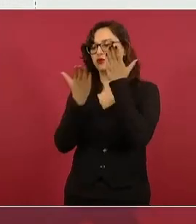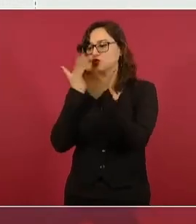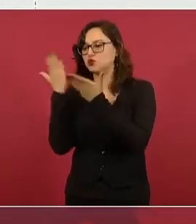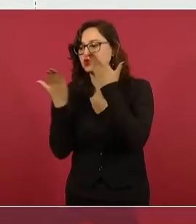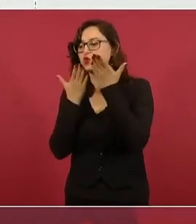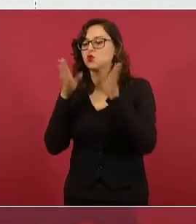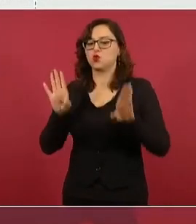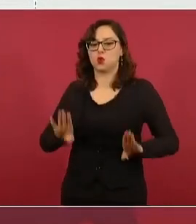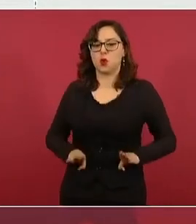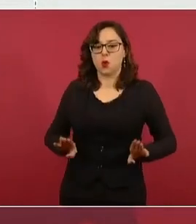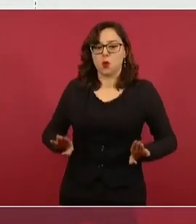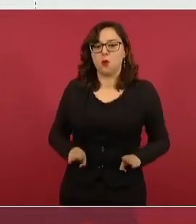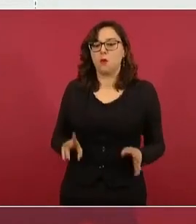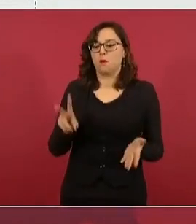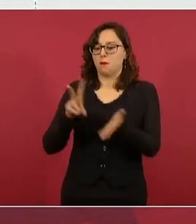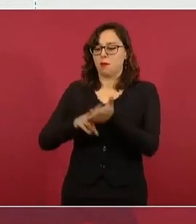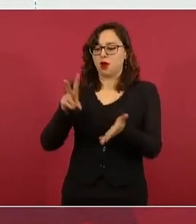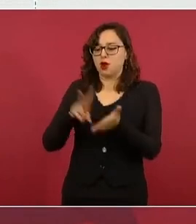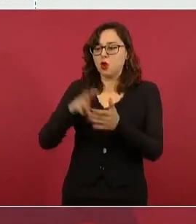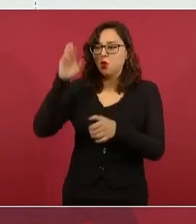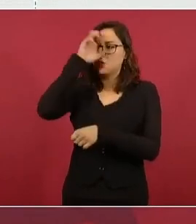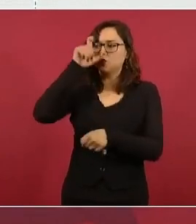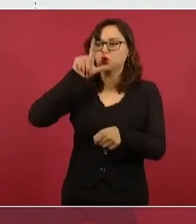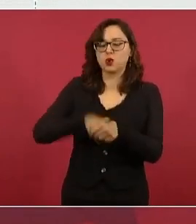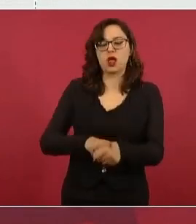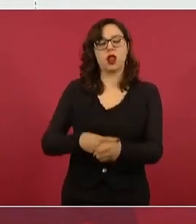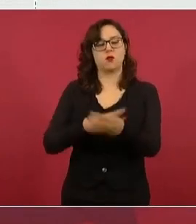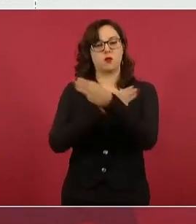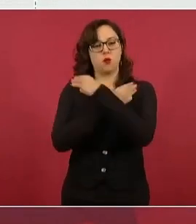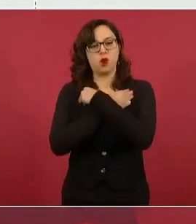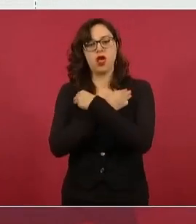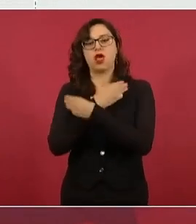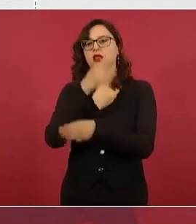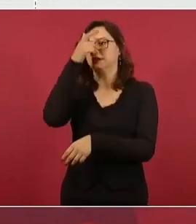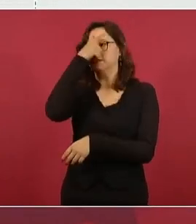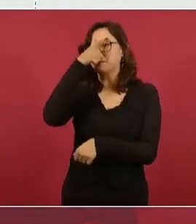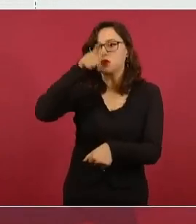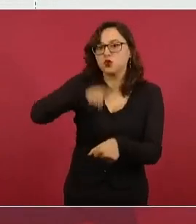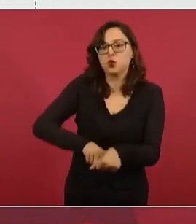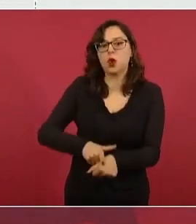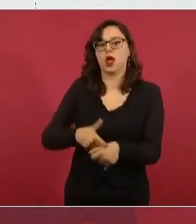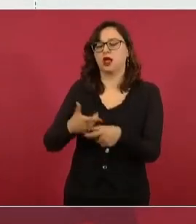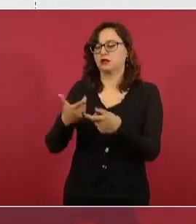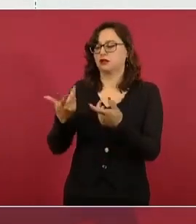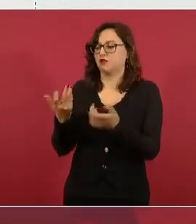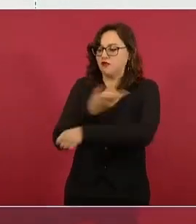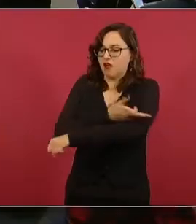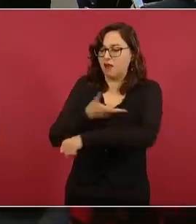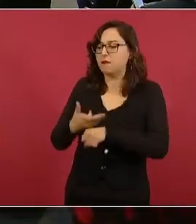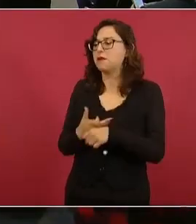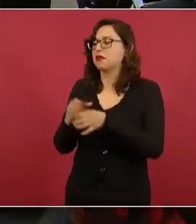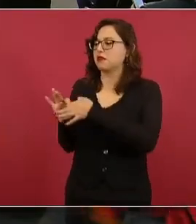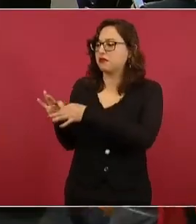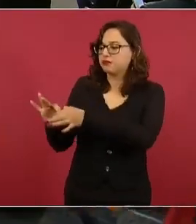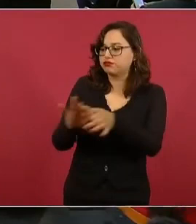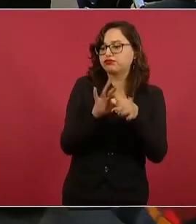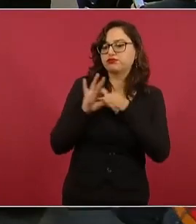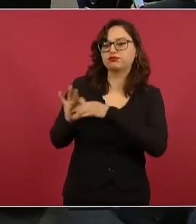fortalecer valores culturales, morales, espirituales, evitar la desintegración de las